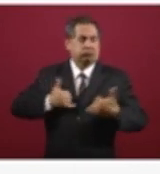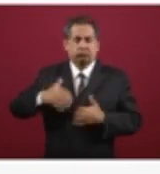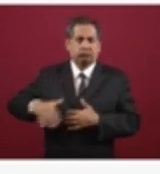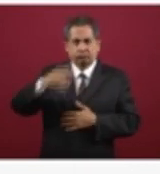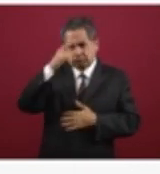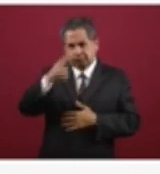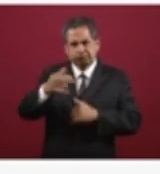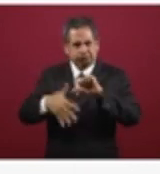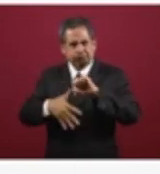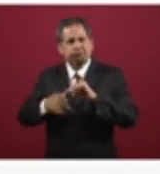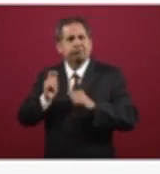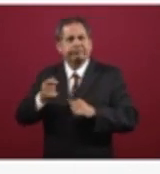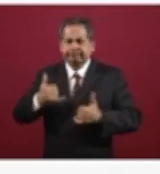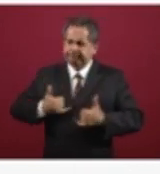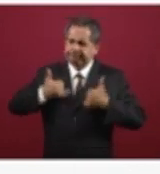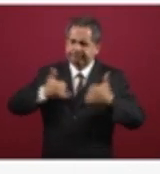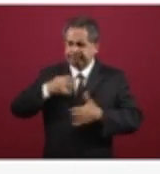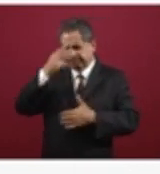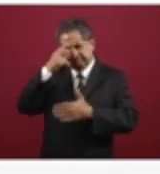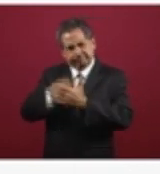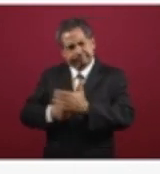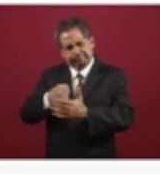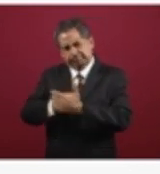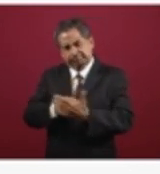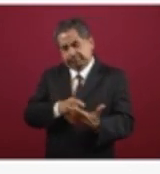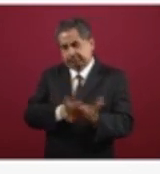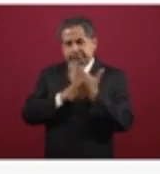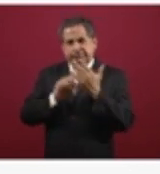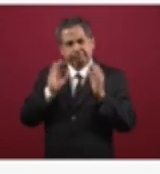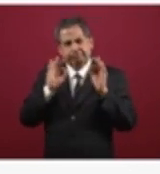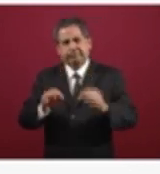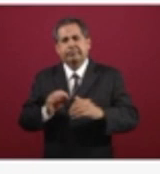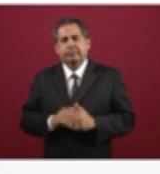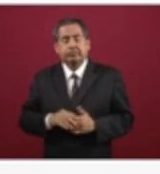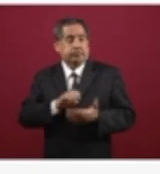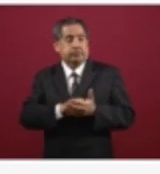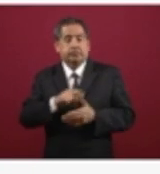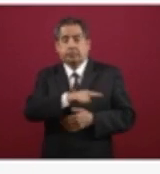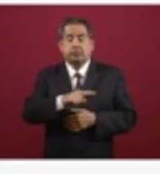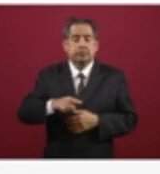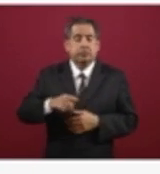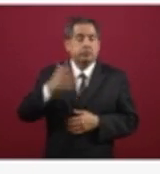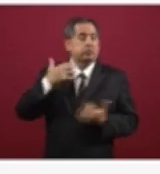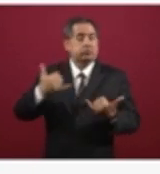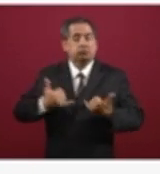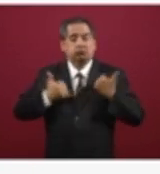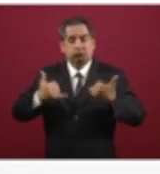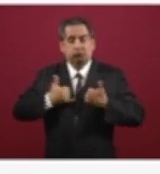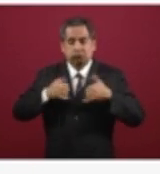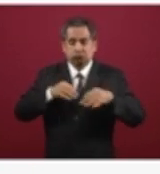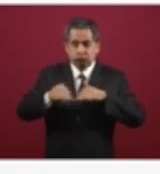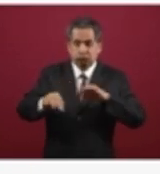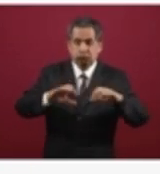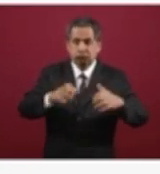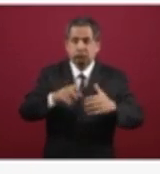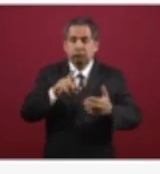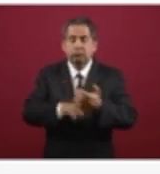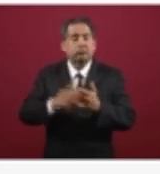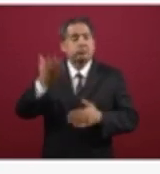América Latina. Ejemplos como los movimientos de jóvenes trabajadores y estudiantiles